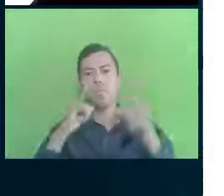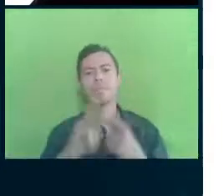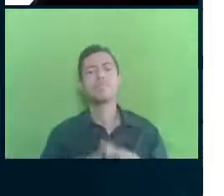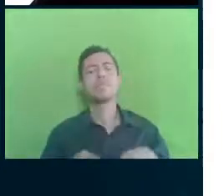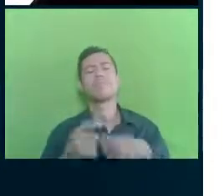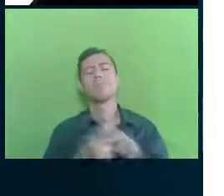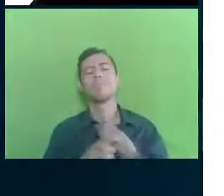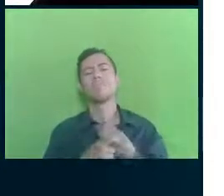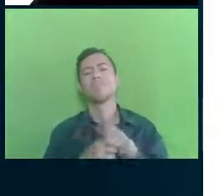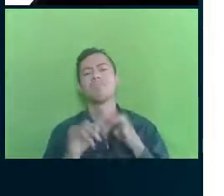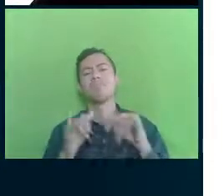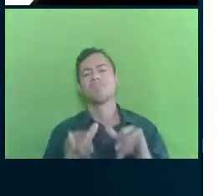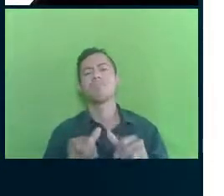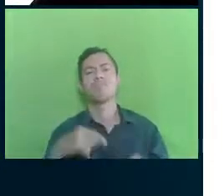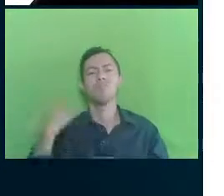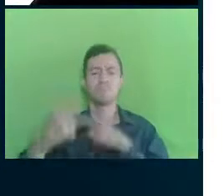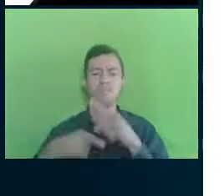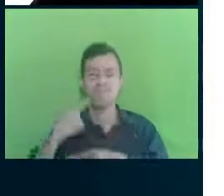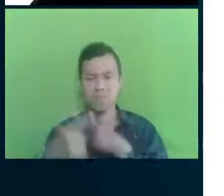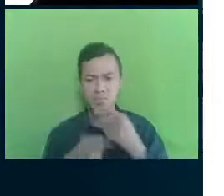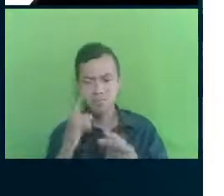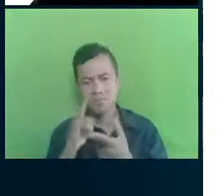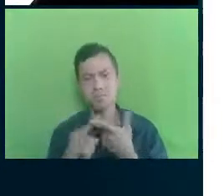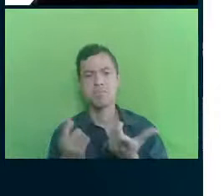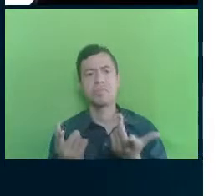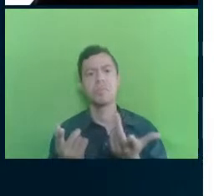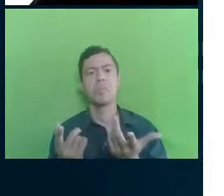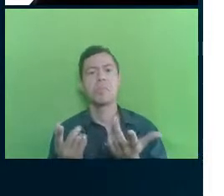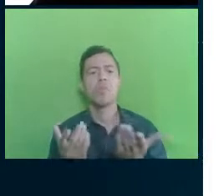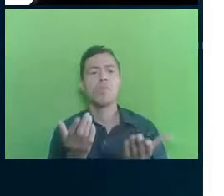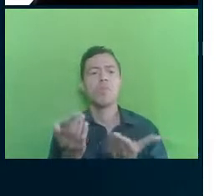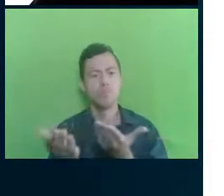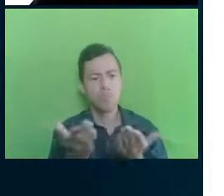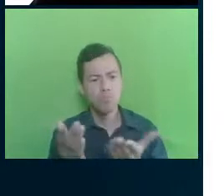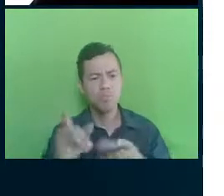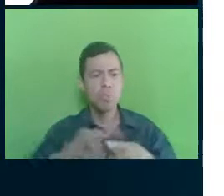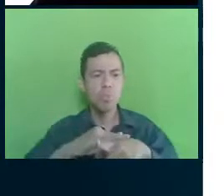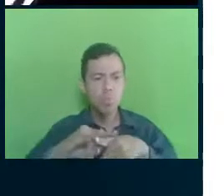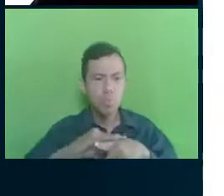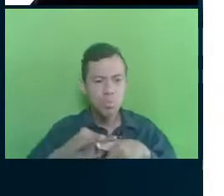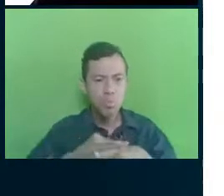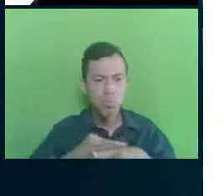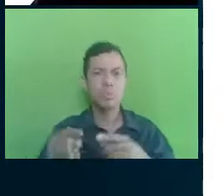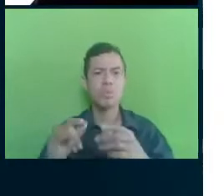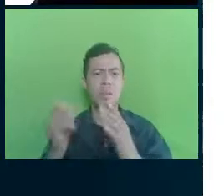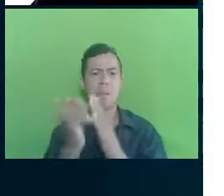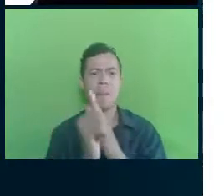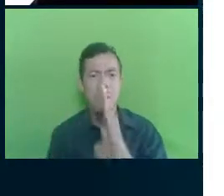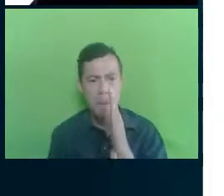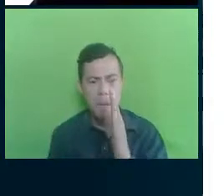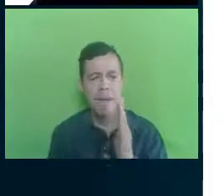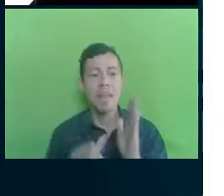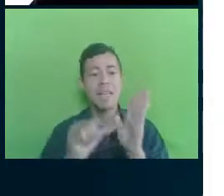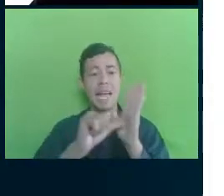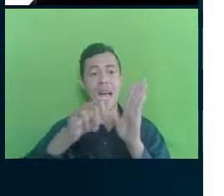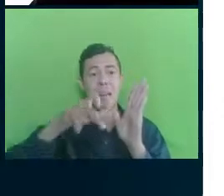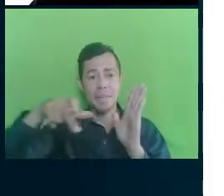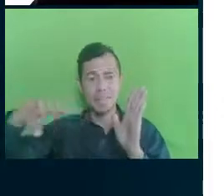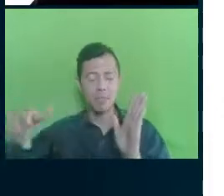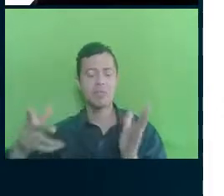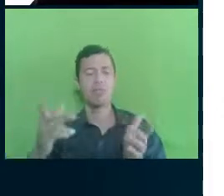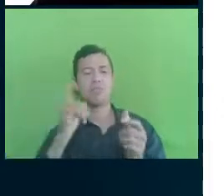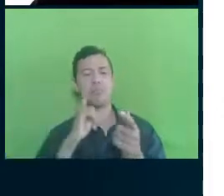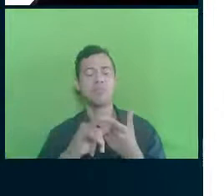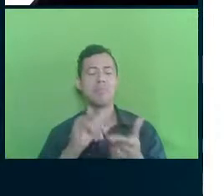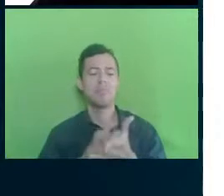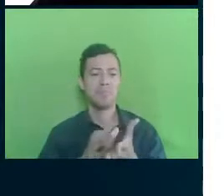mucho tiempo. El desarrollo de casos de uso de aplicaciones, de sistemas, se ha volcado hacia la nube para poder crear, por ejemplo, todos